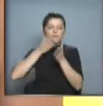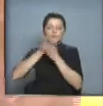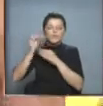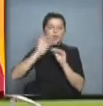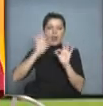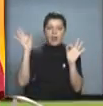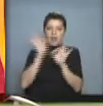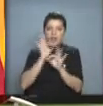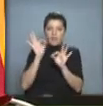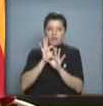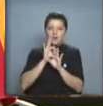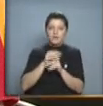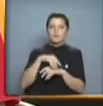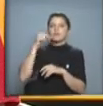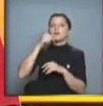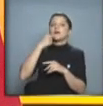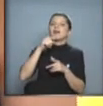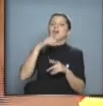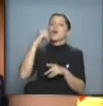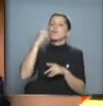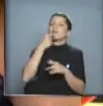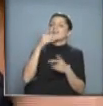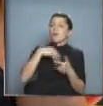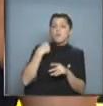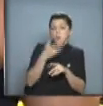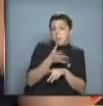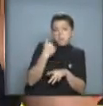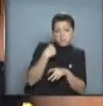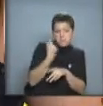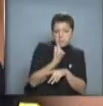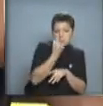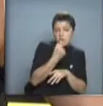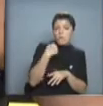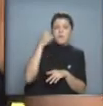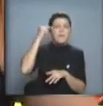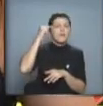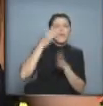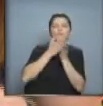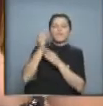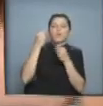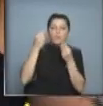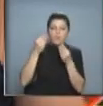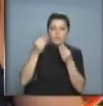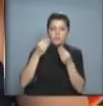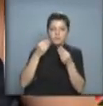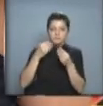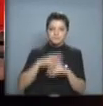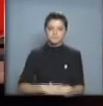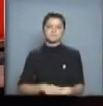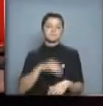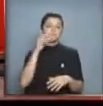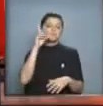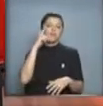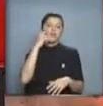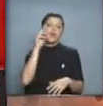muy poca proyección en las parejas. Arrancan y se lo toman todo como mucho más free y bueno, y vamos a ver qué pasa. El problema es tiempo. Hoy